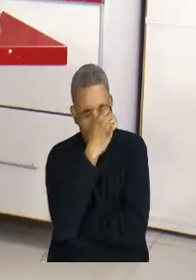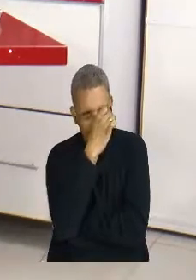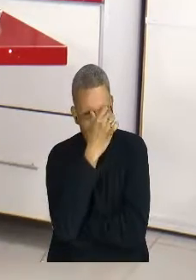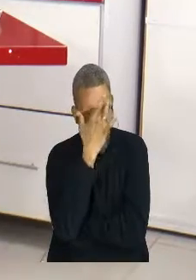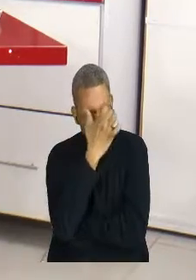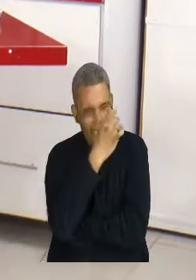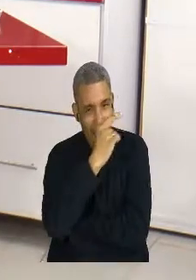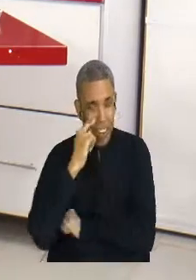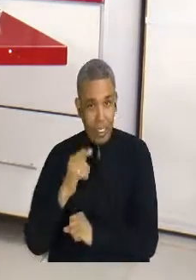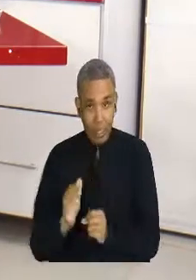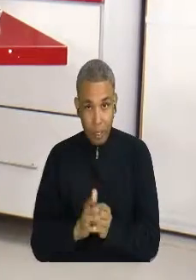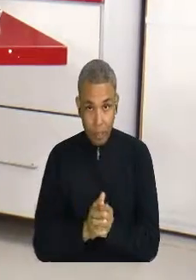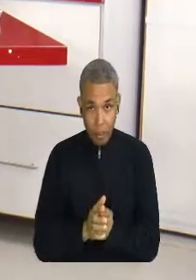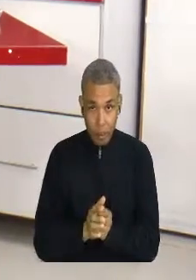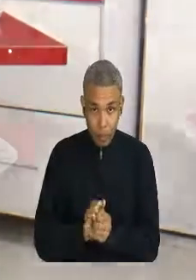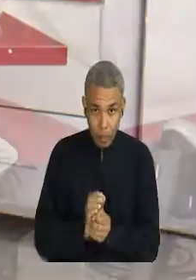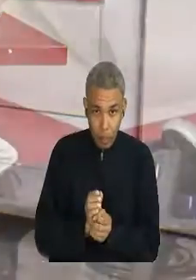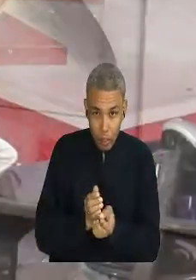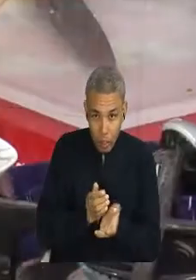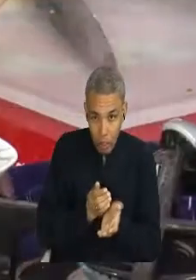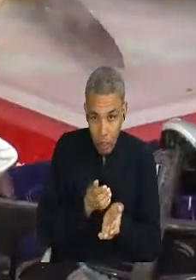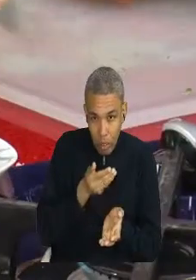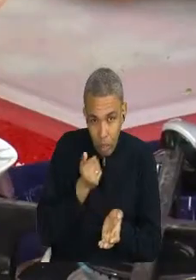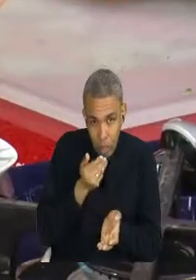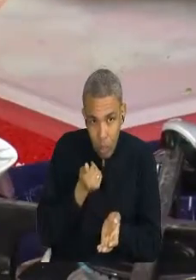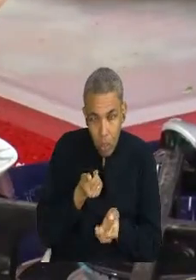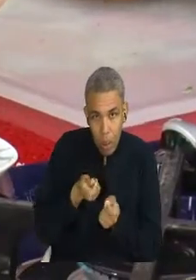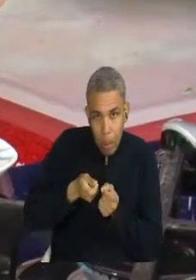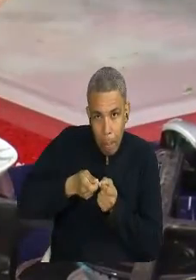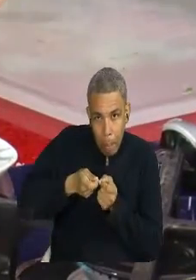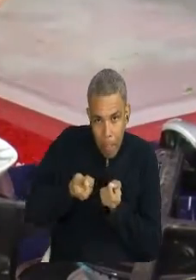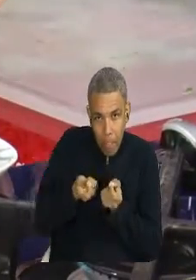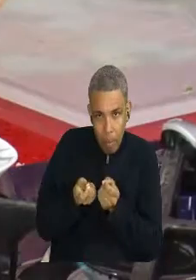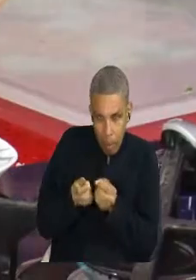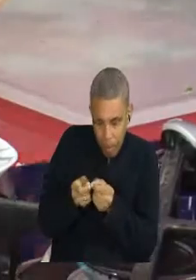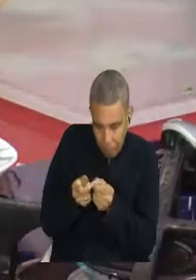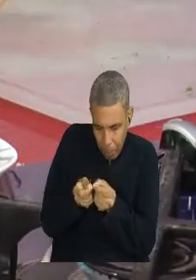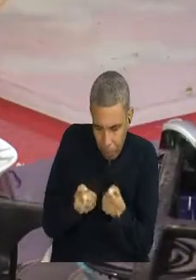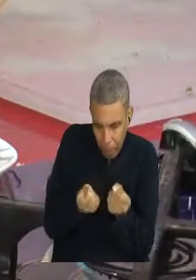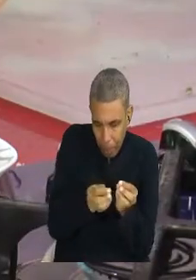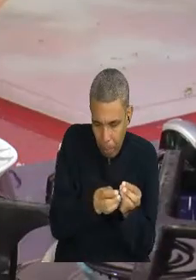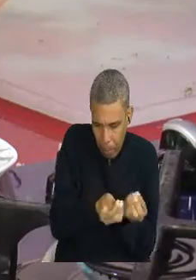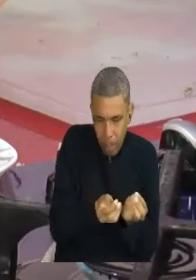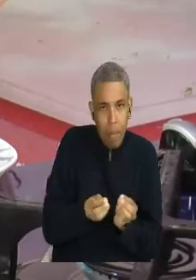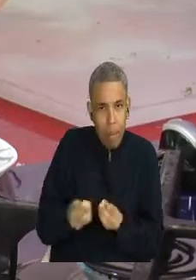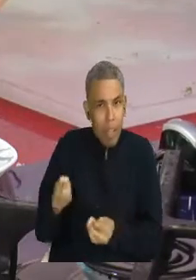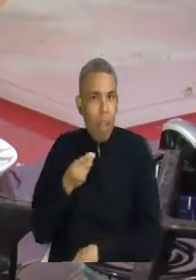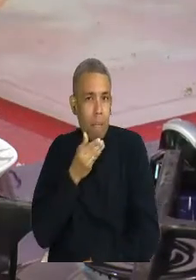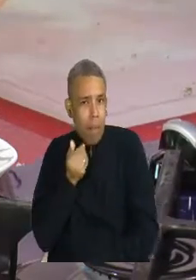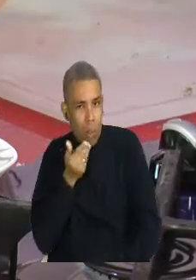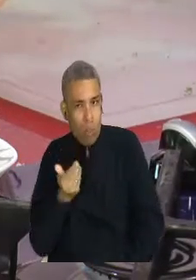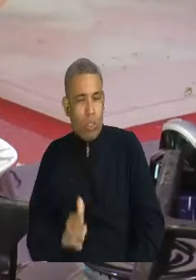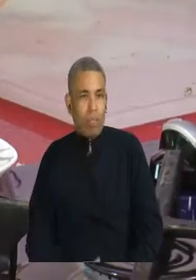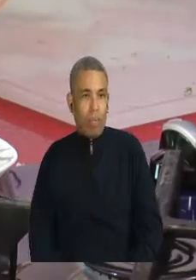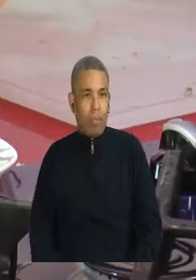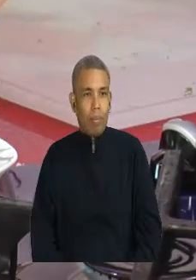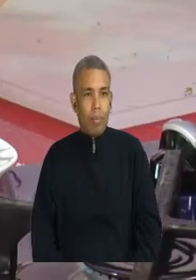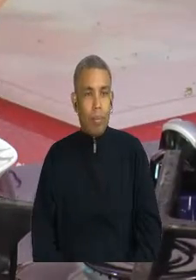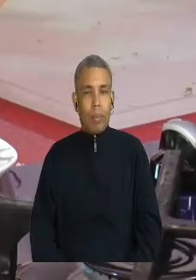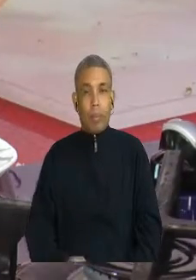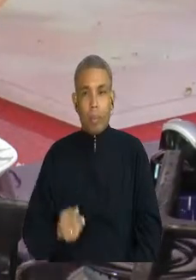es cambiarle nuestro sabor a nuestra salsa rosada. ¿Listo? Aquí le voy a agregar un toquecito de miel. Vale.